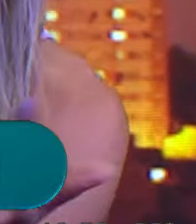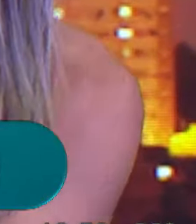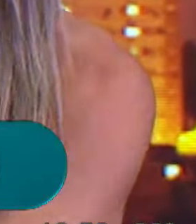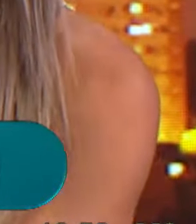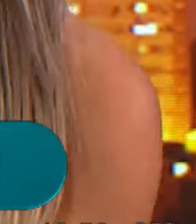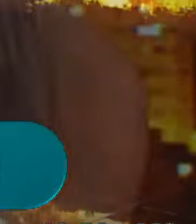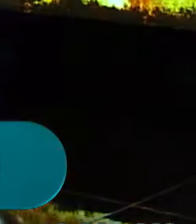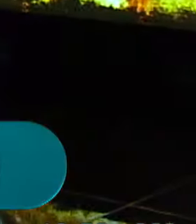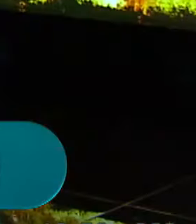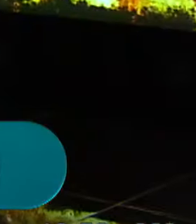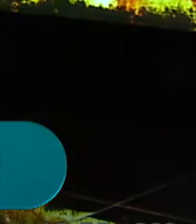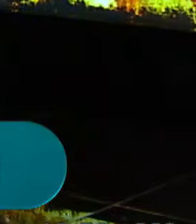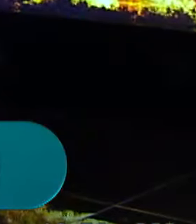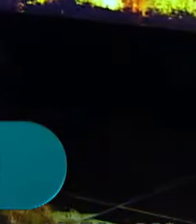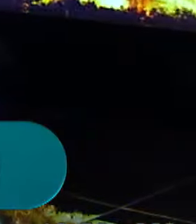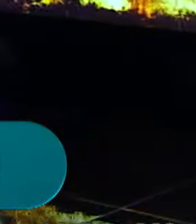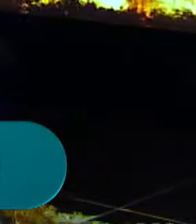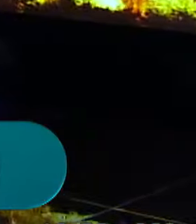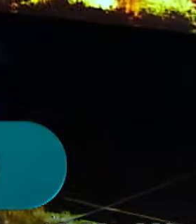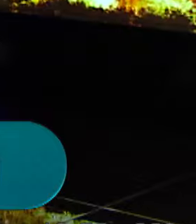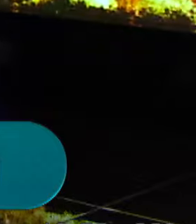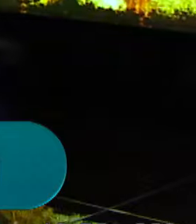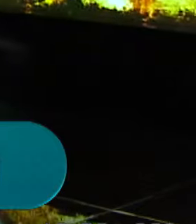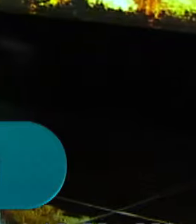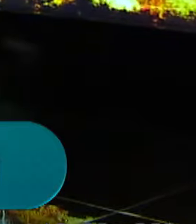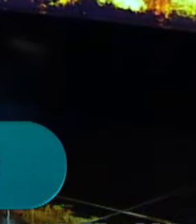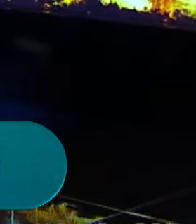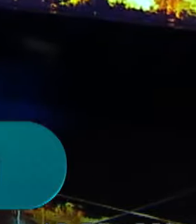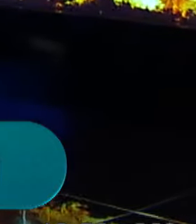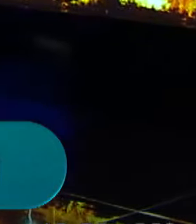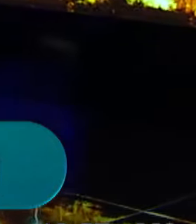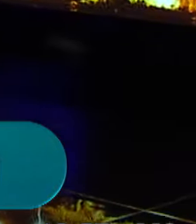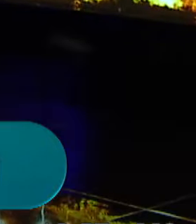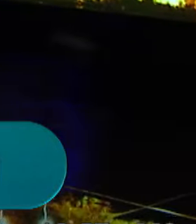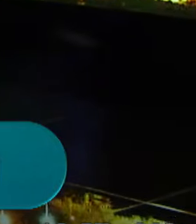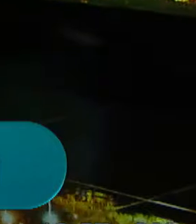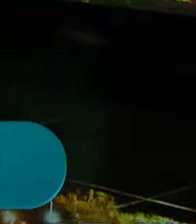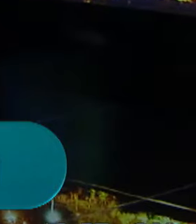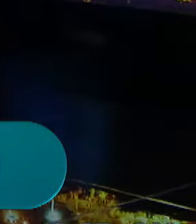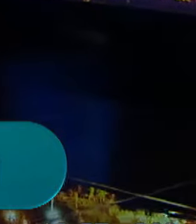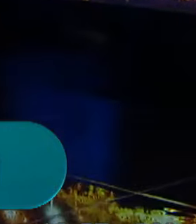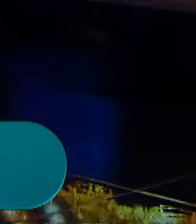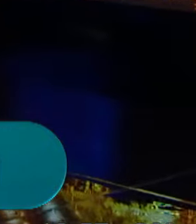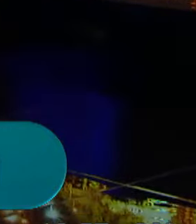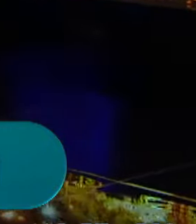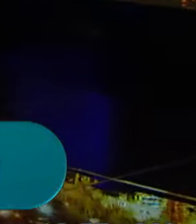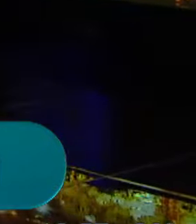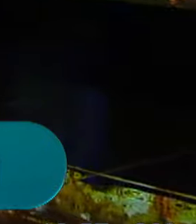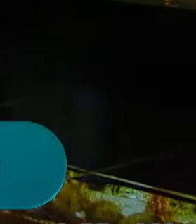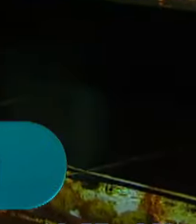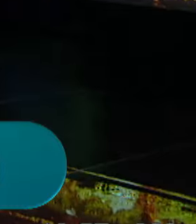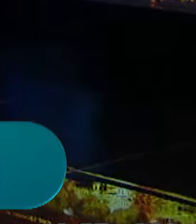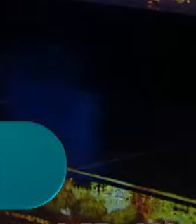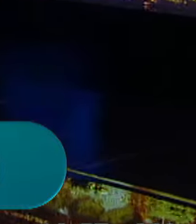noto más ausente. Usaste mis secretos como daga, los clavaste lentamente. Que quiero odiarte, pero no